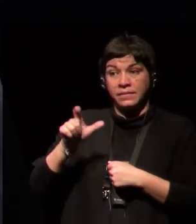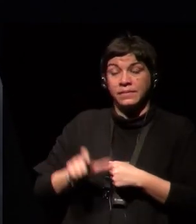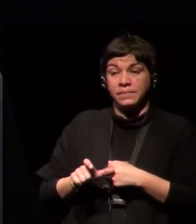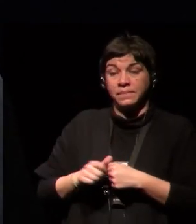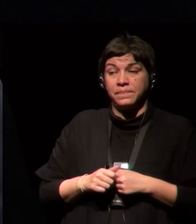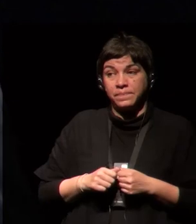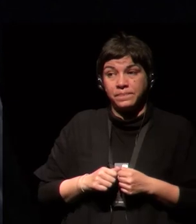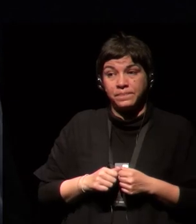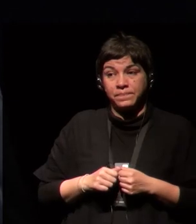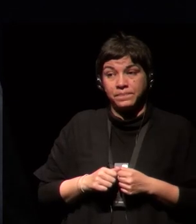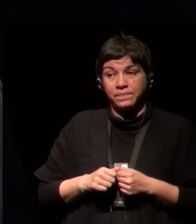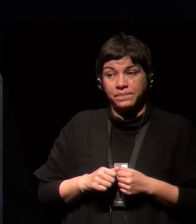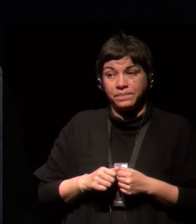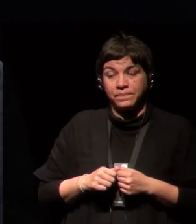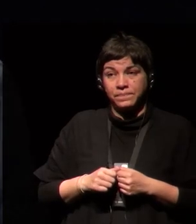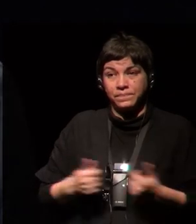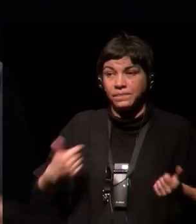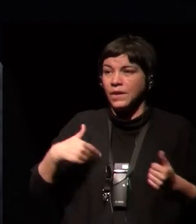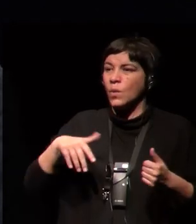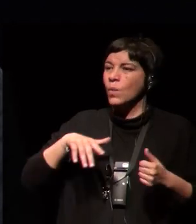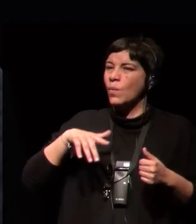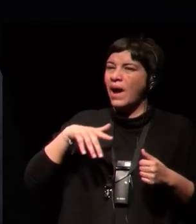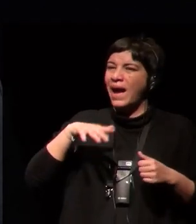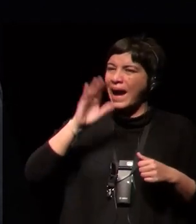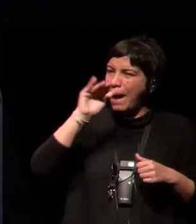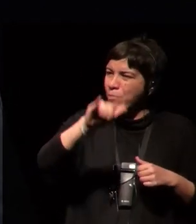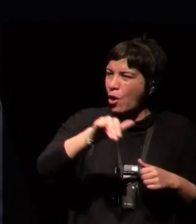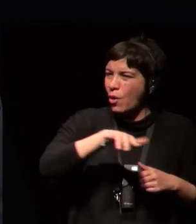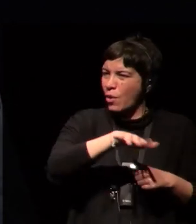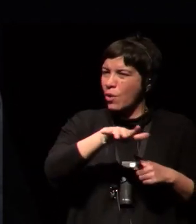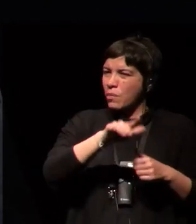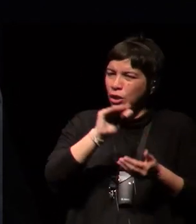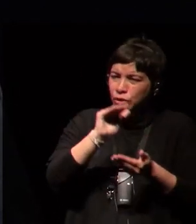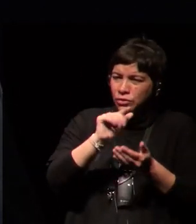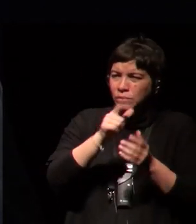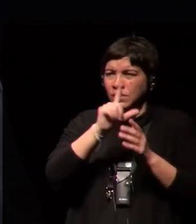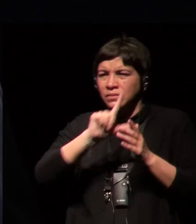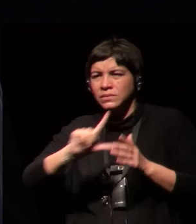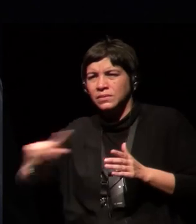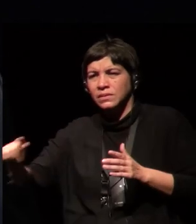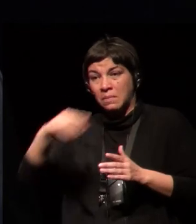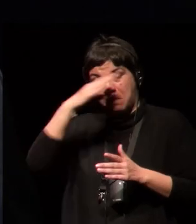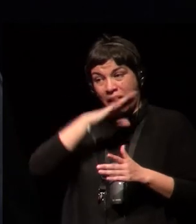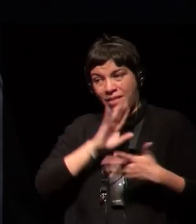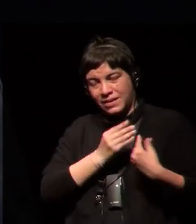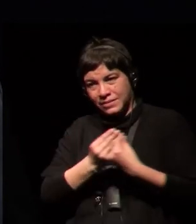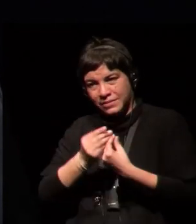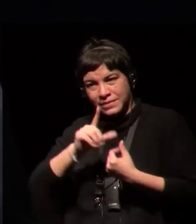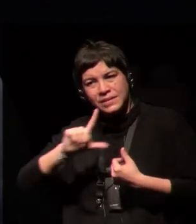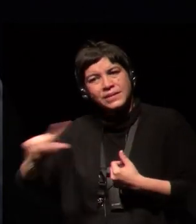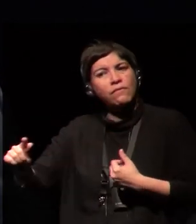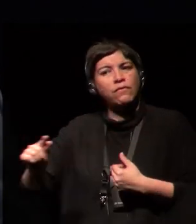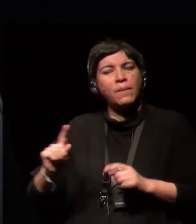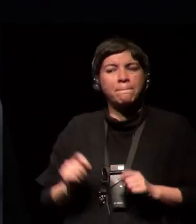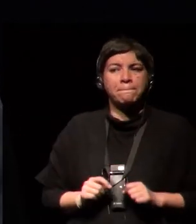de la zona del campo cuando era muy pequeño con sus padres y se fue a Undaria con otros aborígenes,